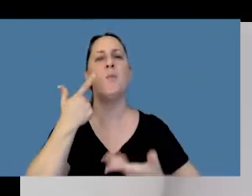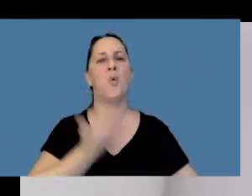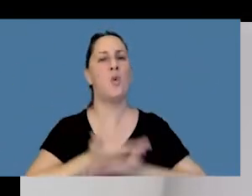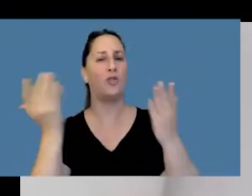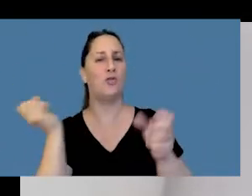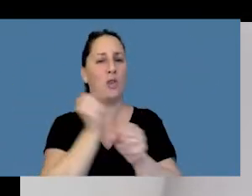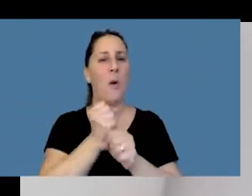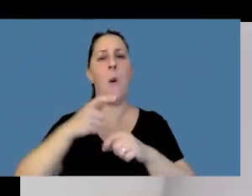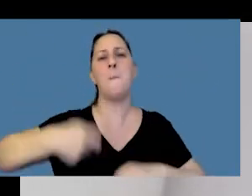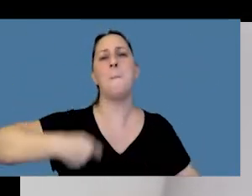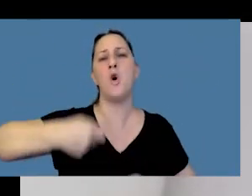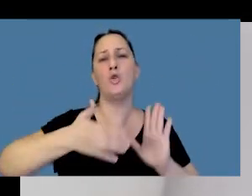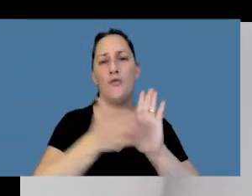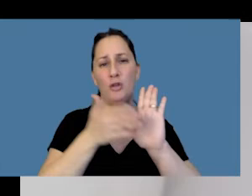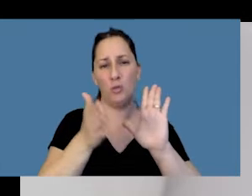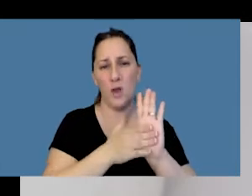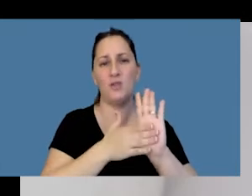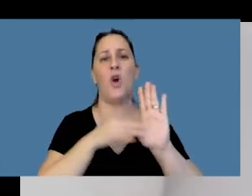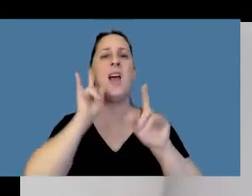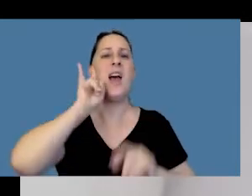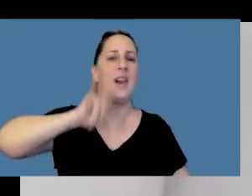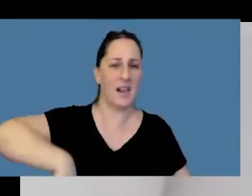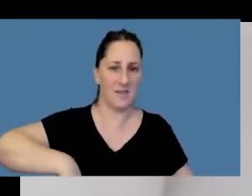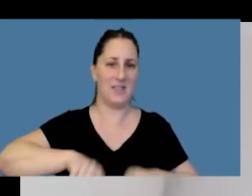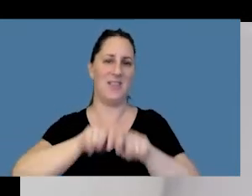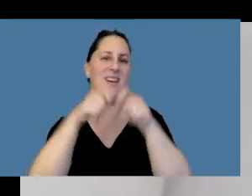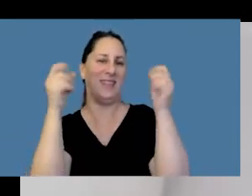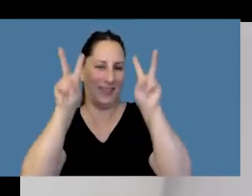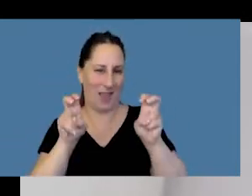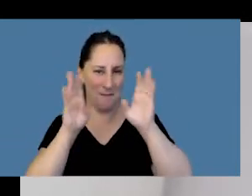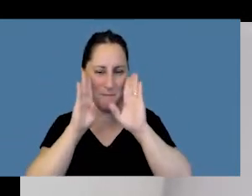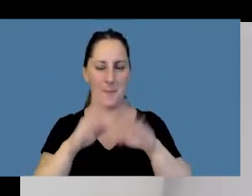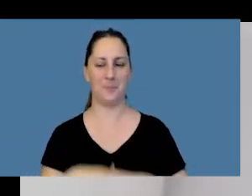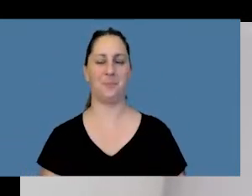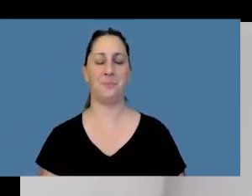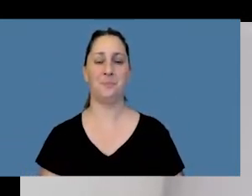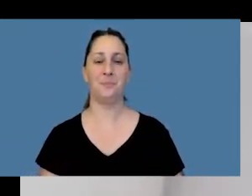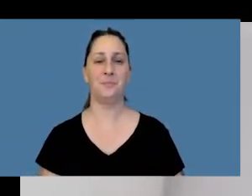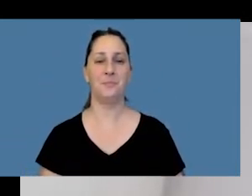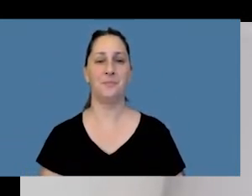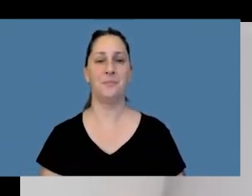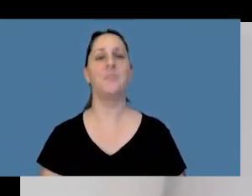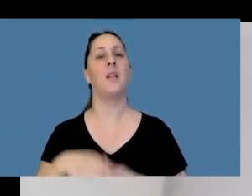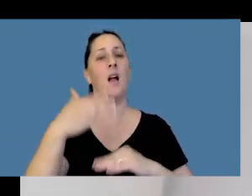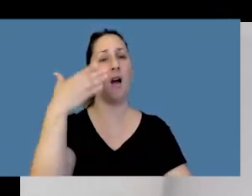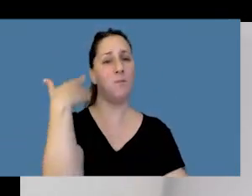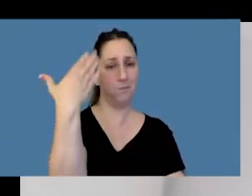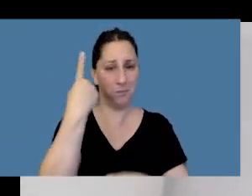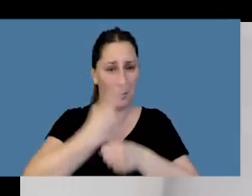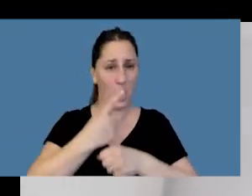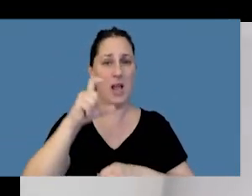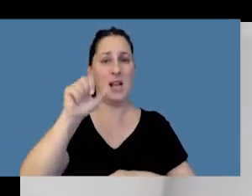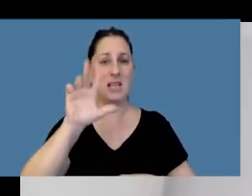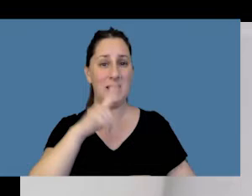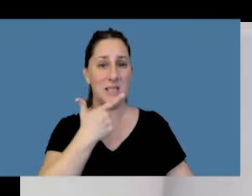sobre monotributo y facturación en revistas en la actualidad profesional. Antes de pasar a darle la palabra a Cristina, recordarles